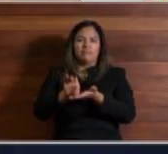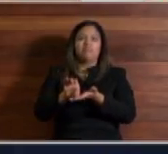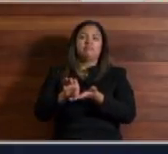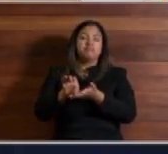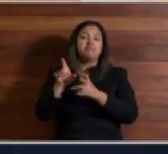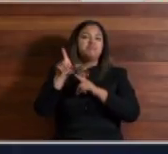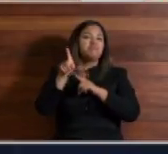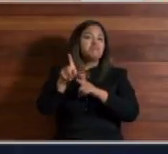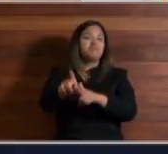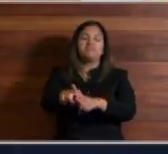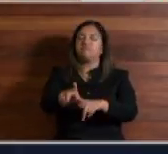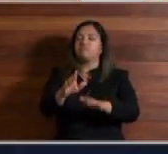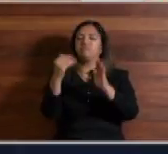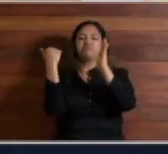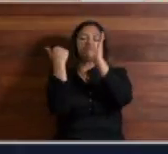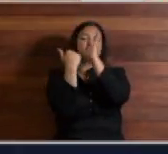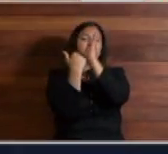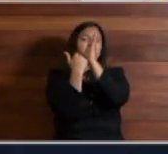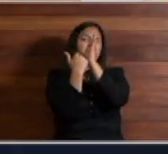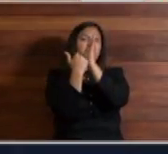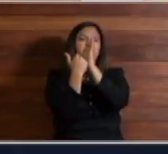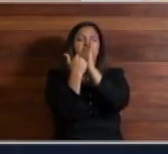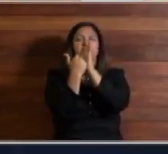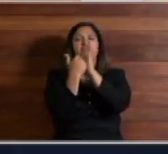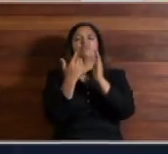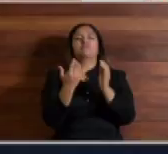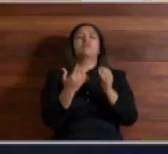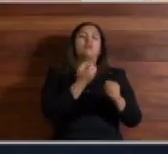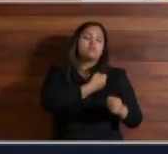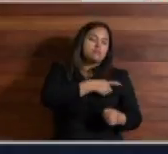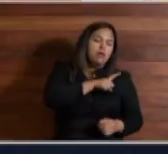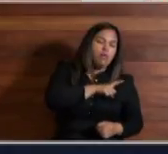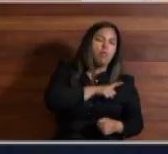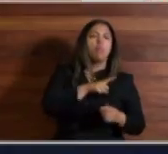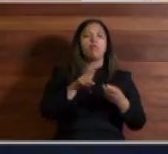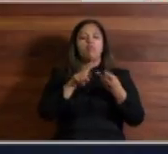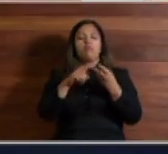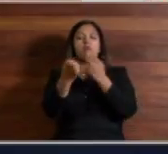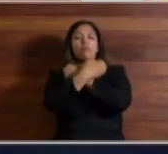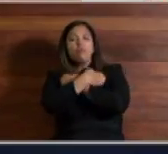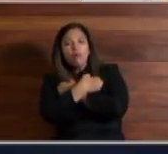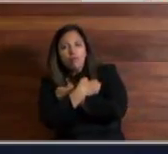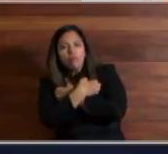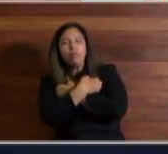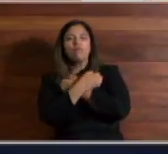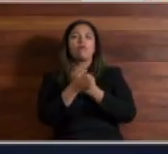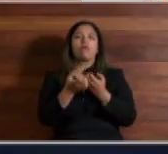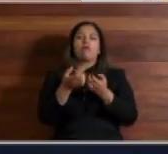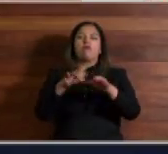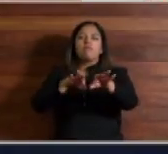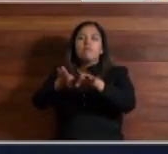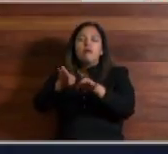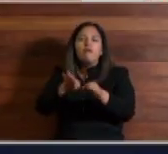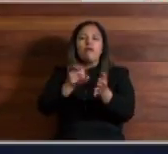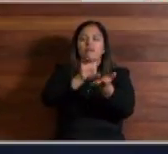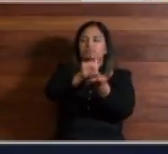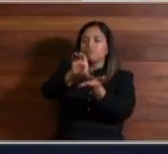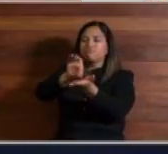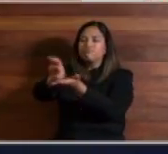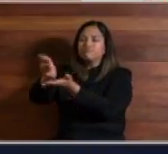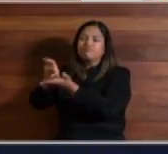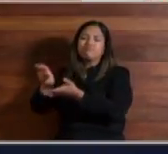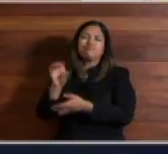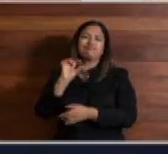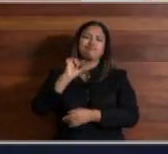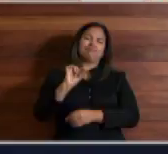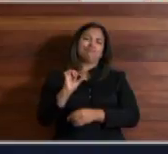sigue siendo excesivamente bajo. En salud, en educación, en empleo, en vivienda,